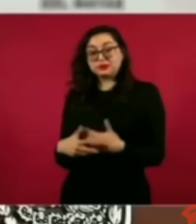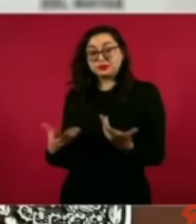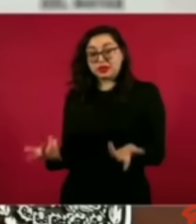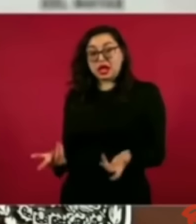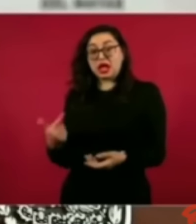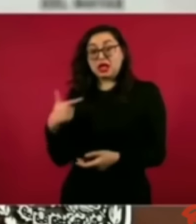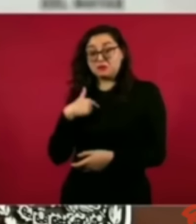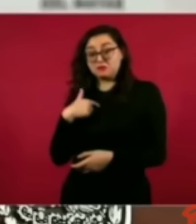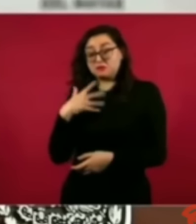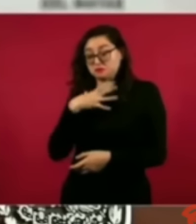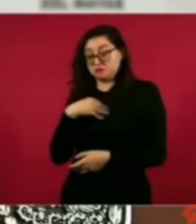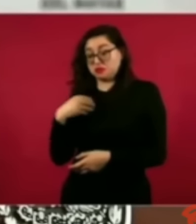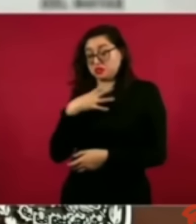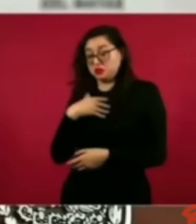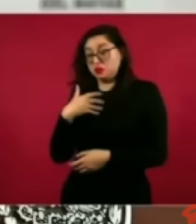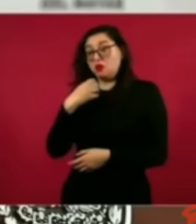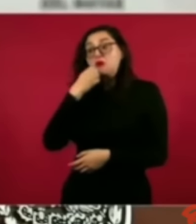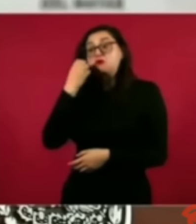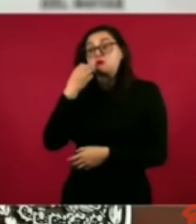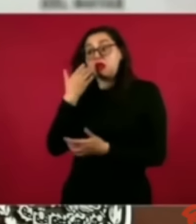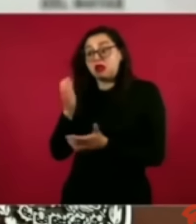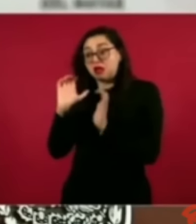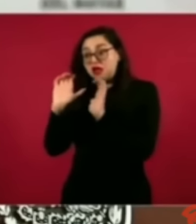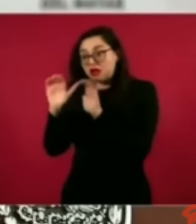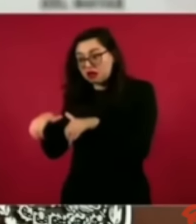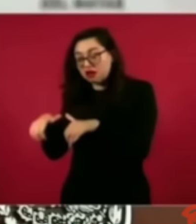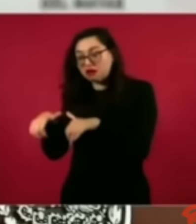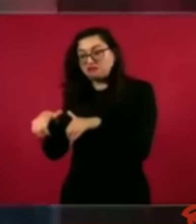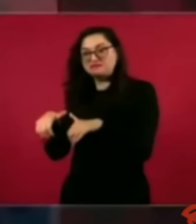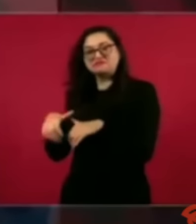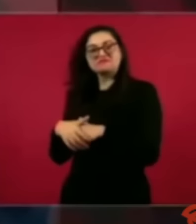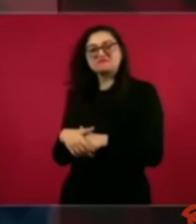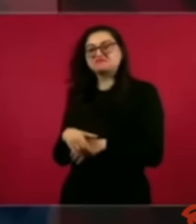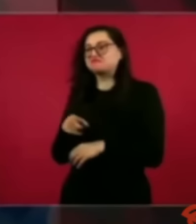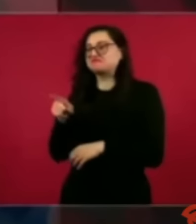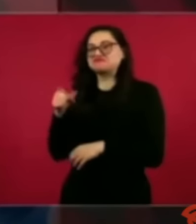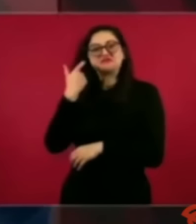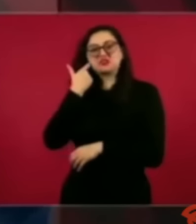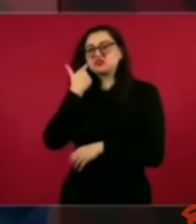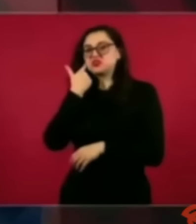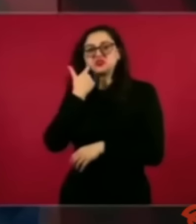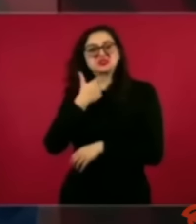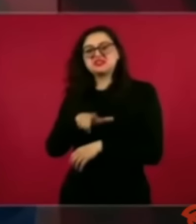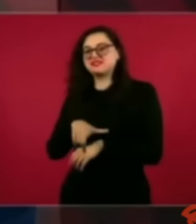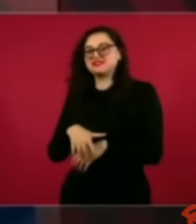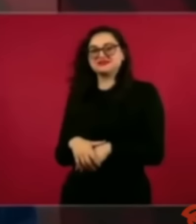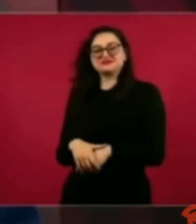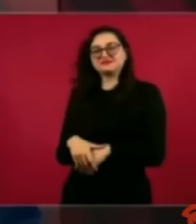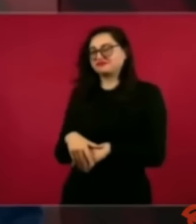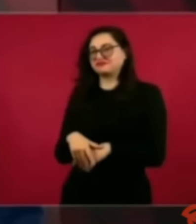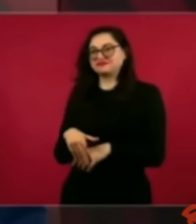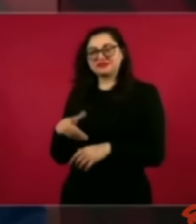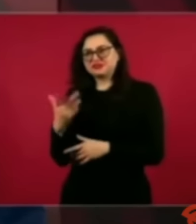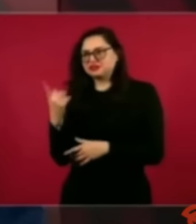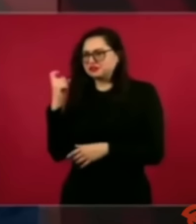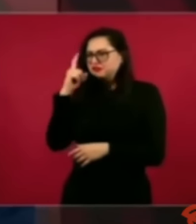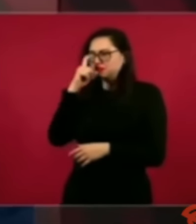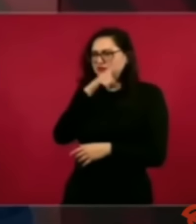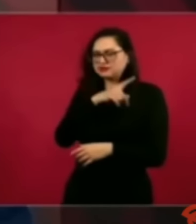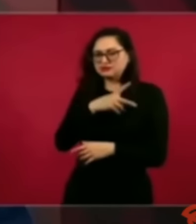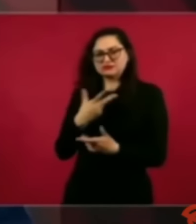inscripción en las escuelas a mis hijos, a los dos que teníamos entonces, sobre todo al mayor.